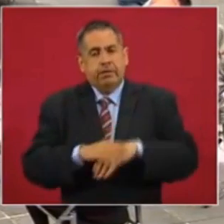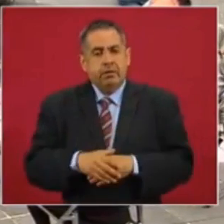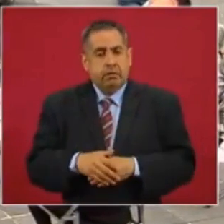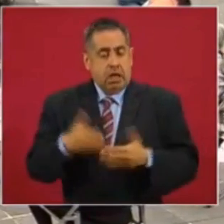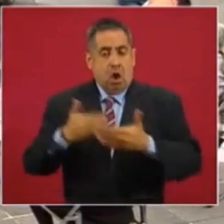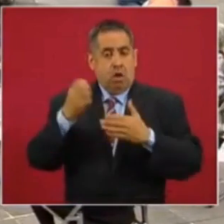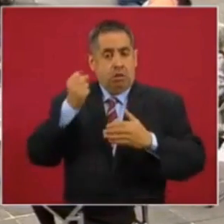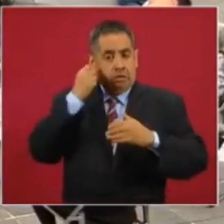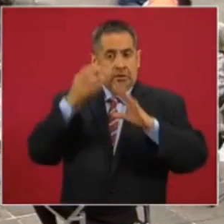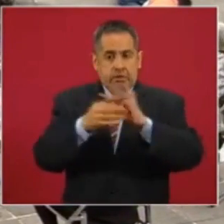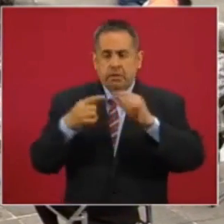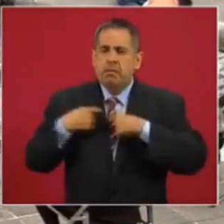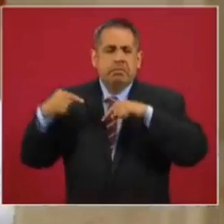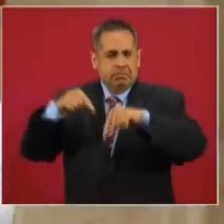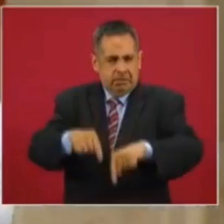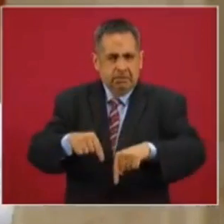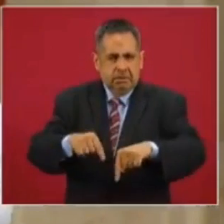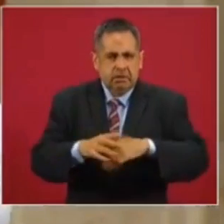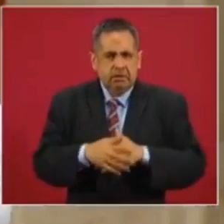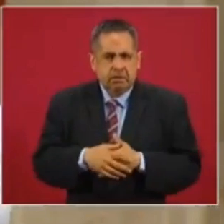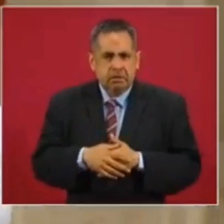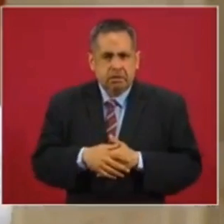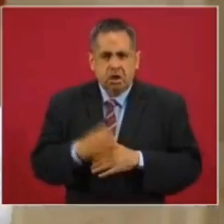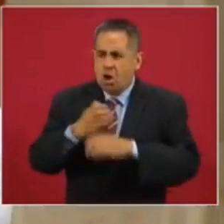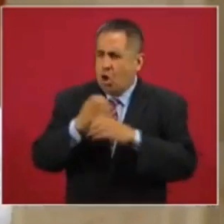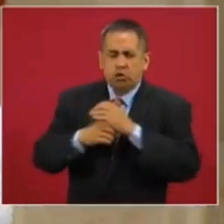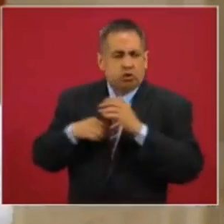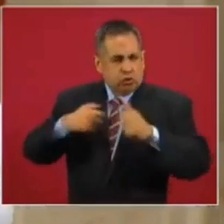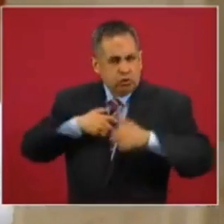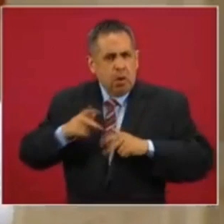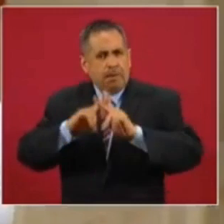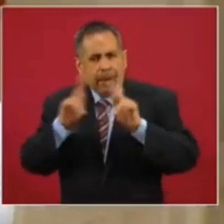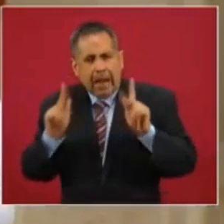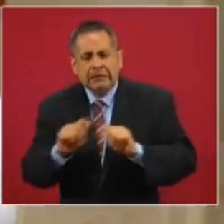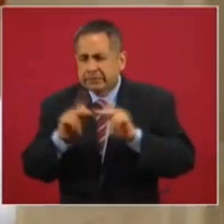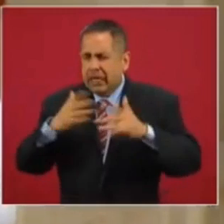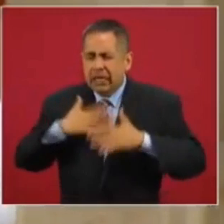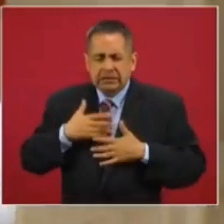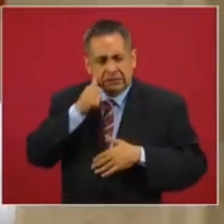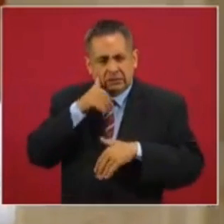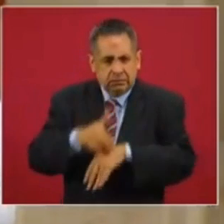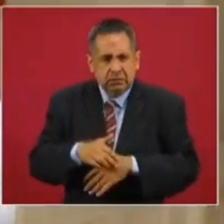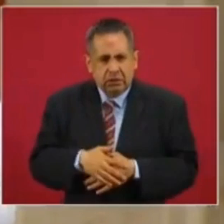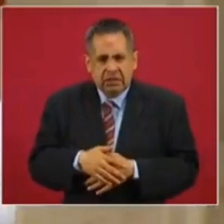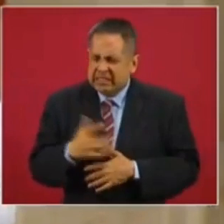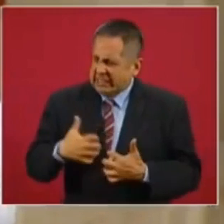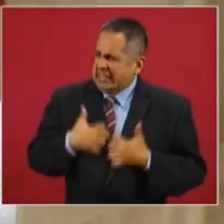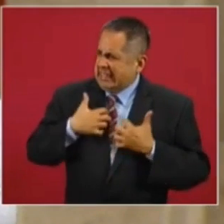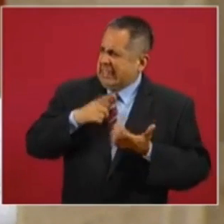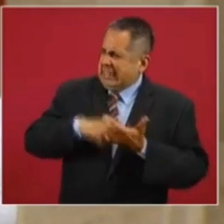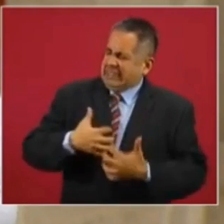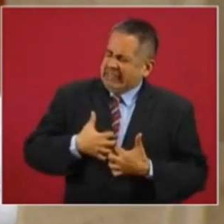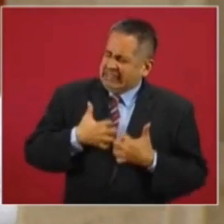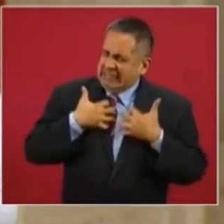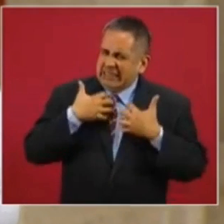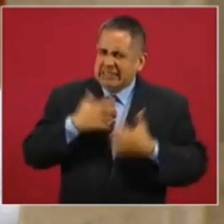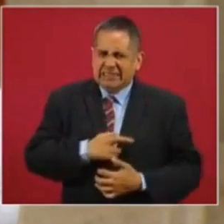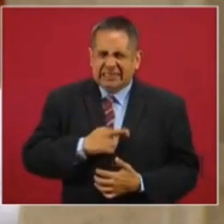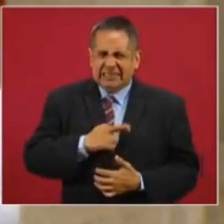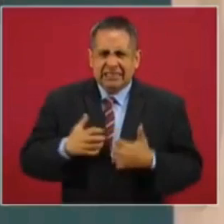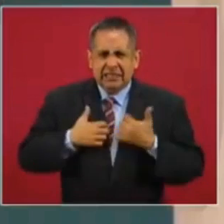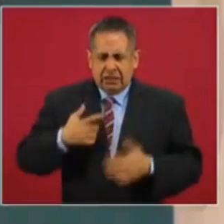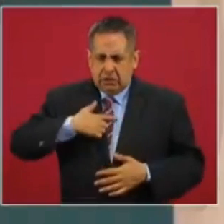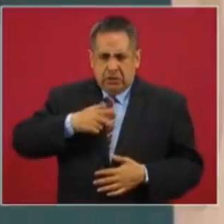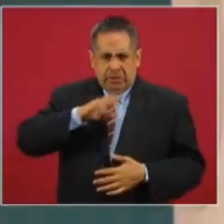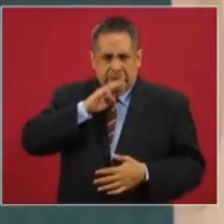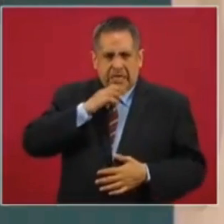jornada acá nos venimos hemos hecho todo pacífico como les digo si cargamos el coraje al menos